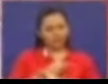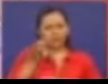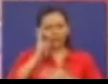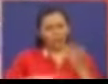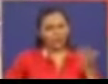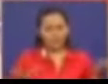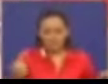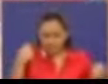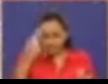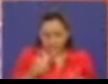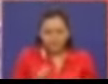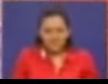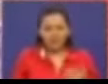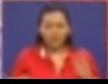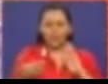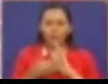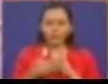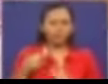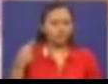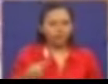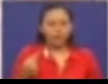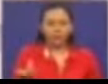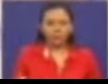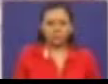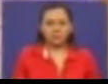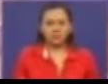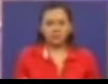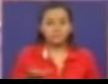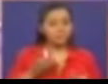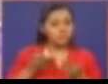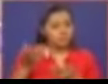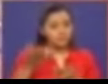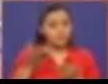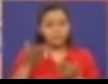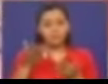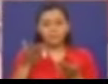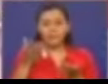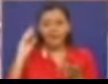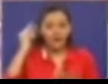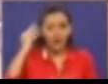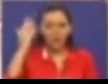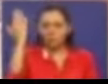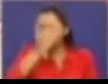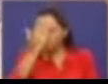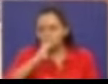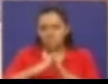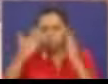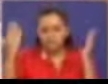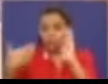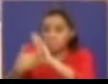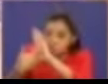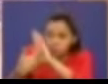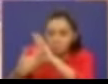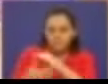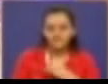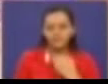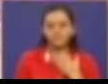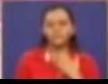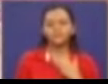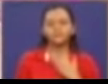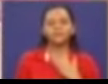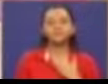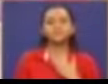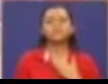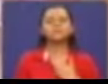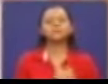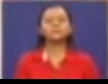moral de esta gente. Esa es la oposición que tenemos que enfrentar. Esa es la prensa que tenemos que enfrentar. Sigamos. Esto en cuanto a